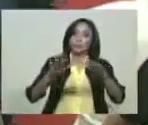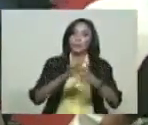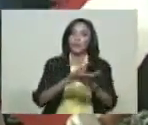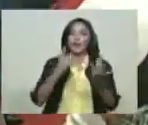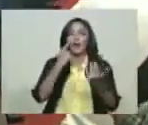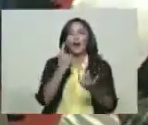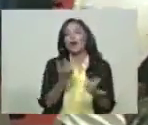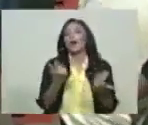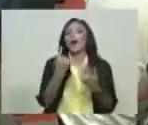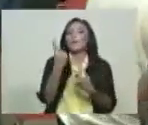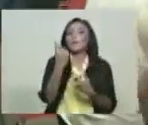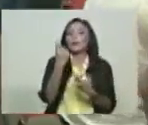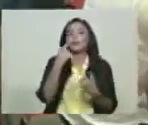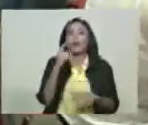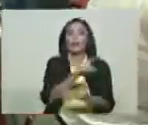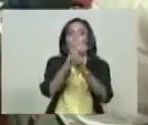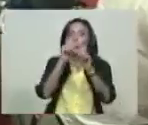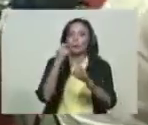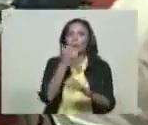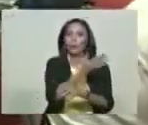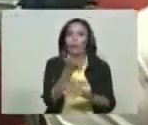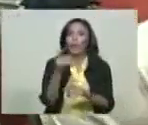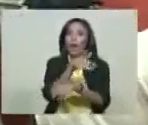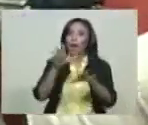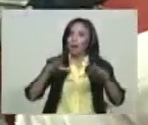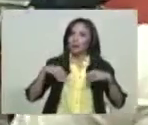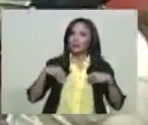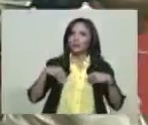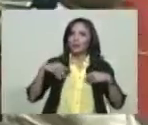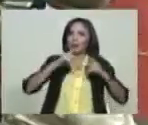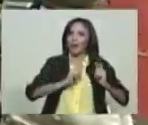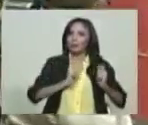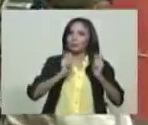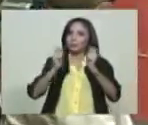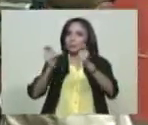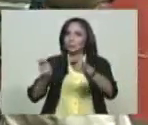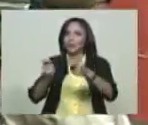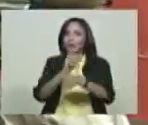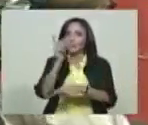solo me falta preguntarle si acepta la designación